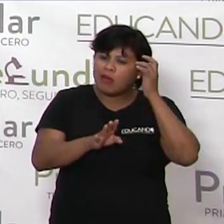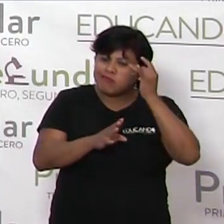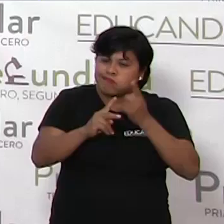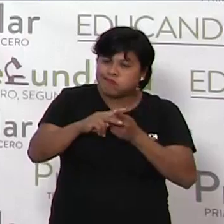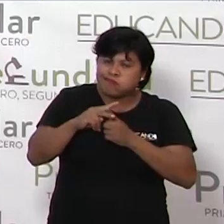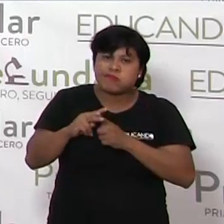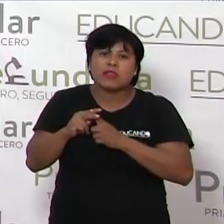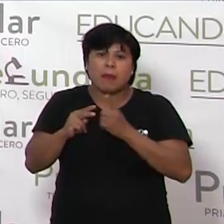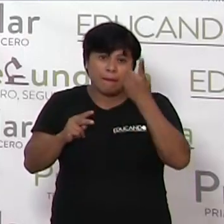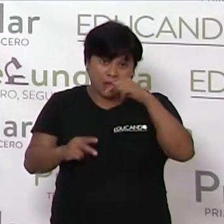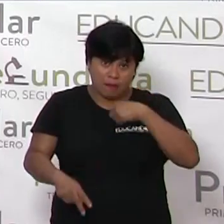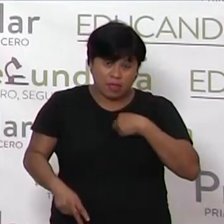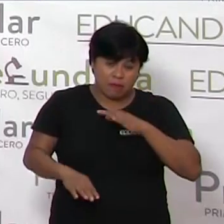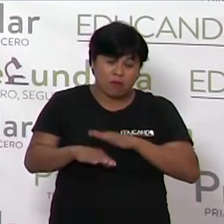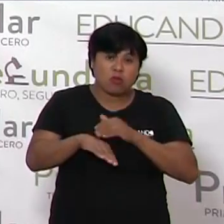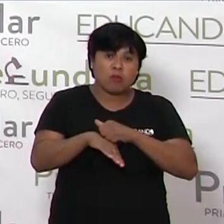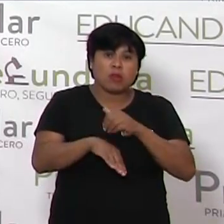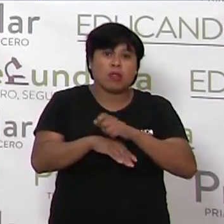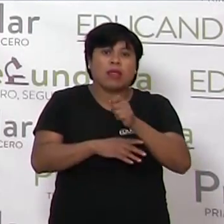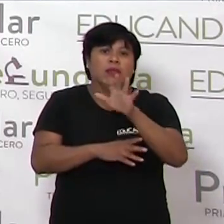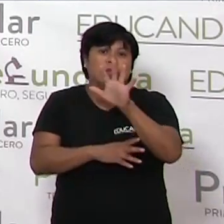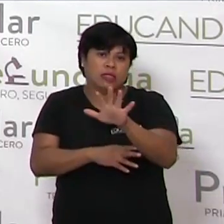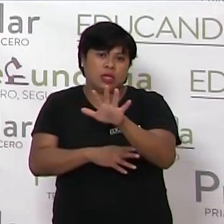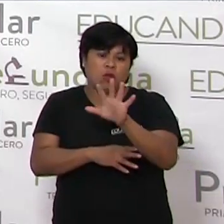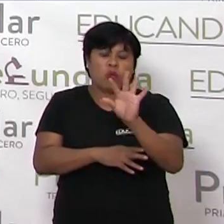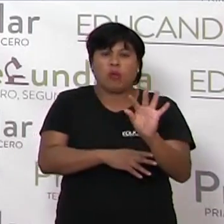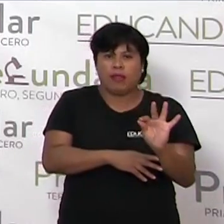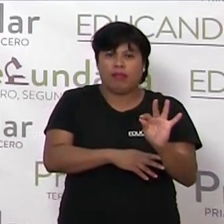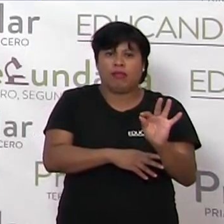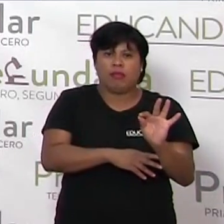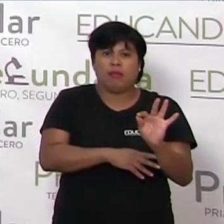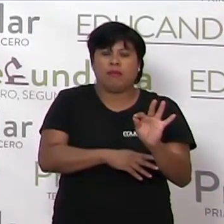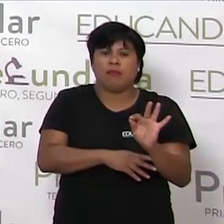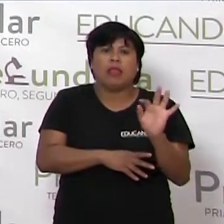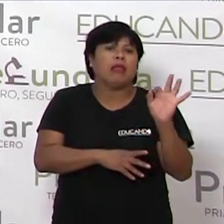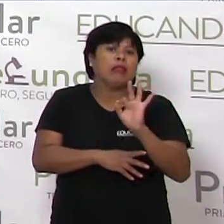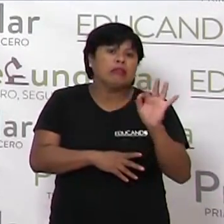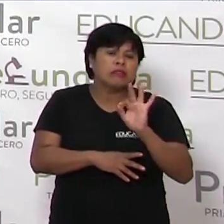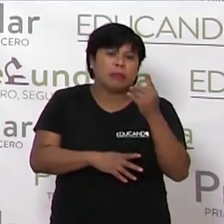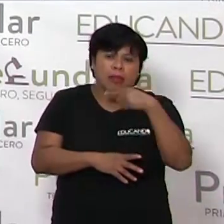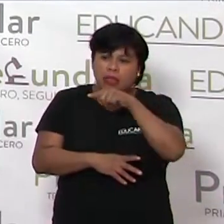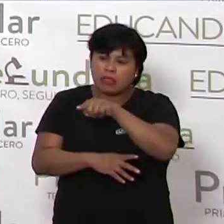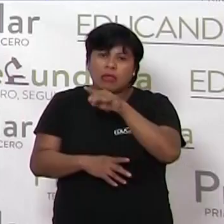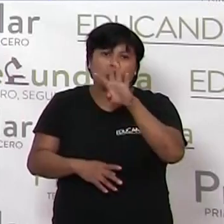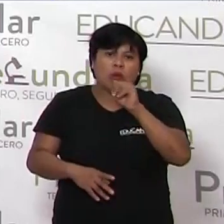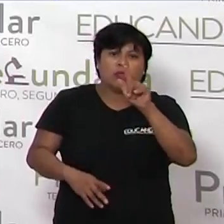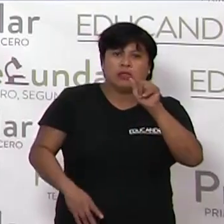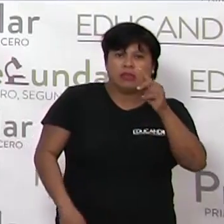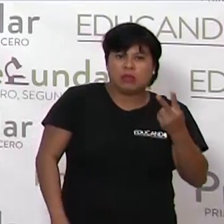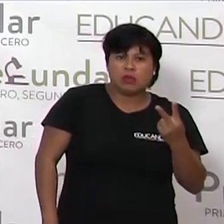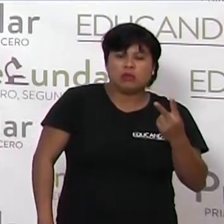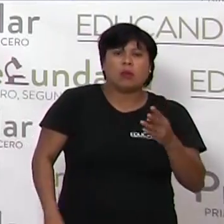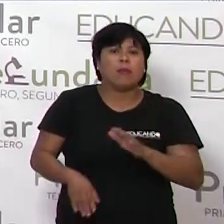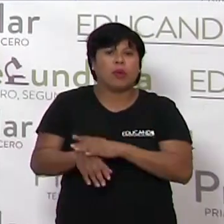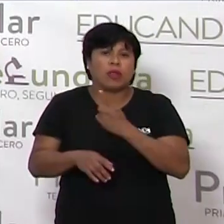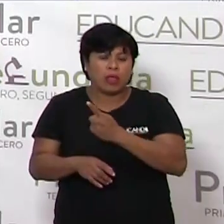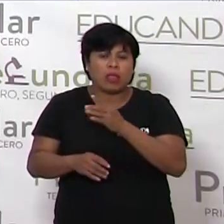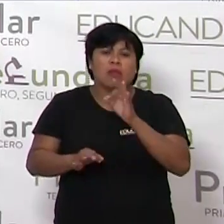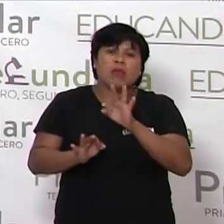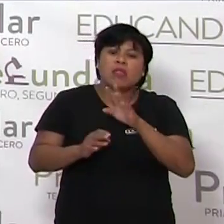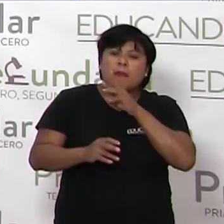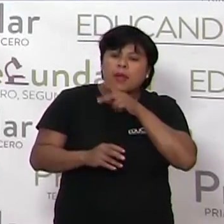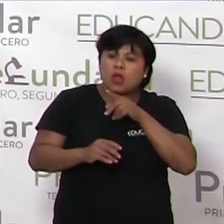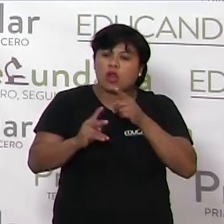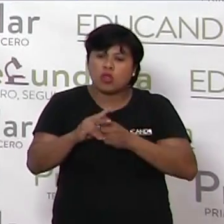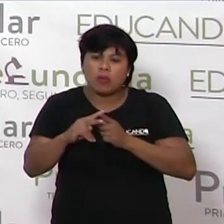cálculos matemáticos diferentes. En este caso, para mí un número familiar sería el 5 y el 40. posiblemente para ti sea el 9 y el 72. ¿Por